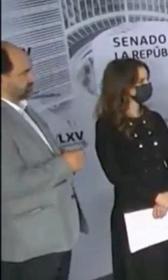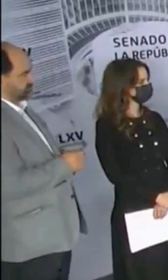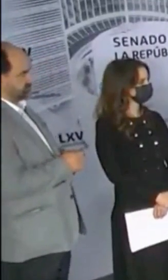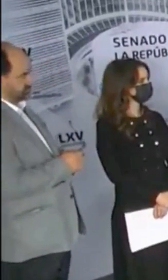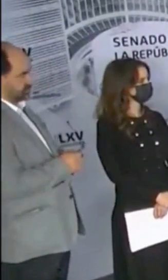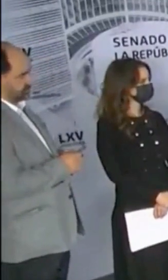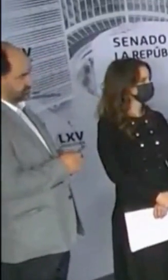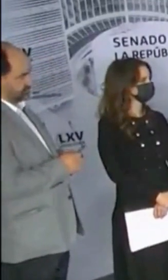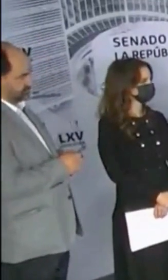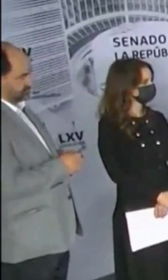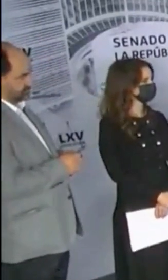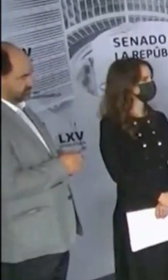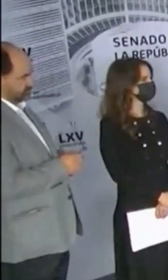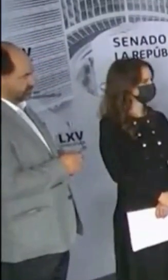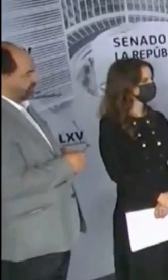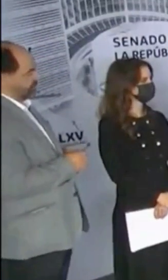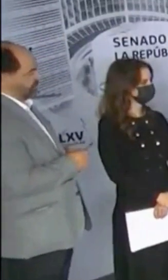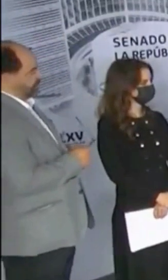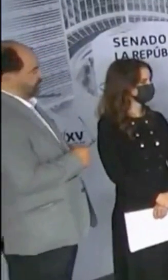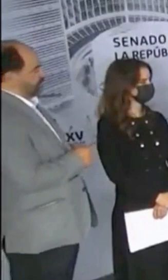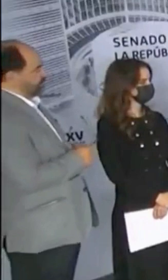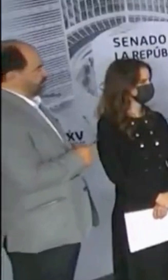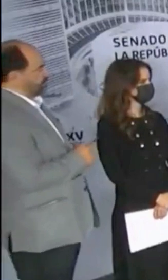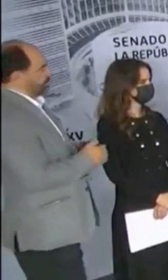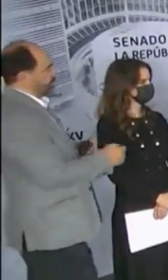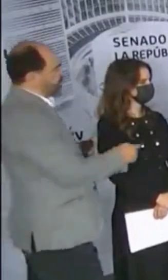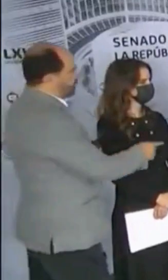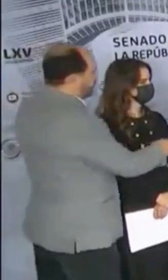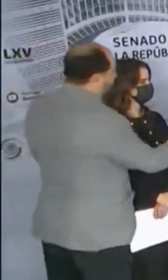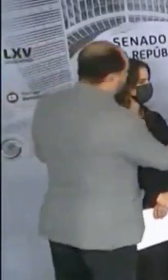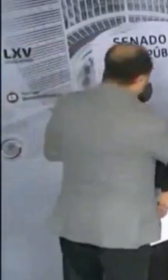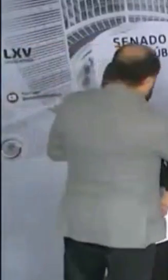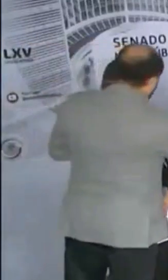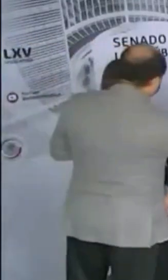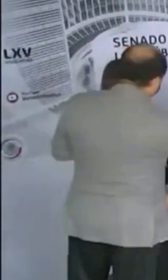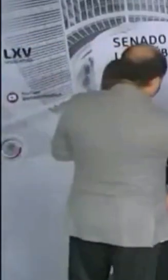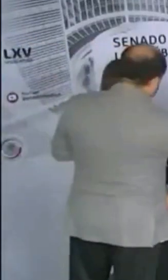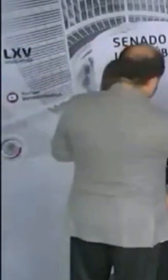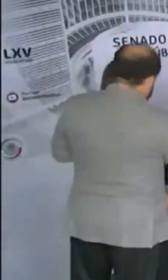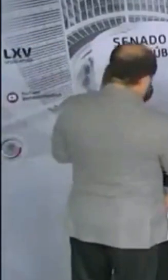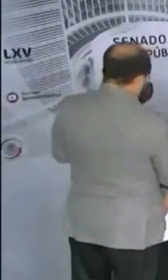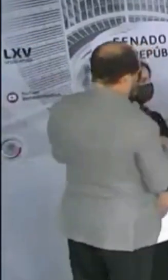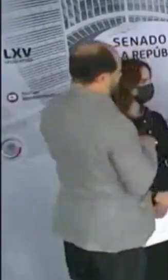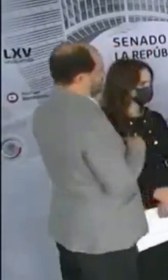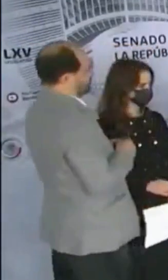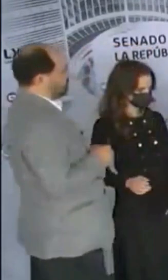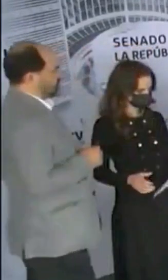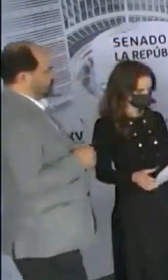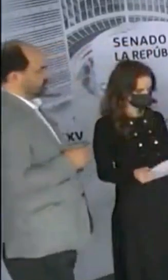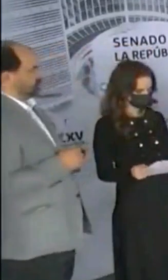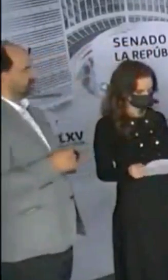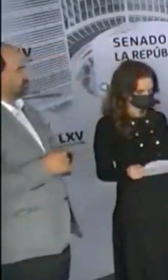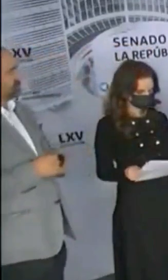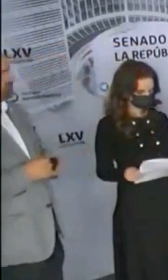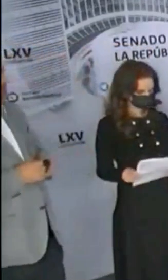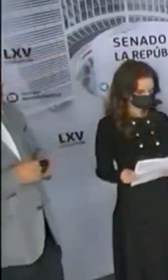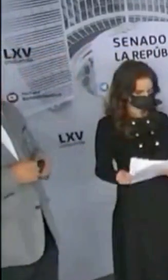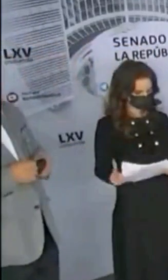la actividad política militante que tienen ustedes de manera independiente de lo que pasa aquí dentro del Senado? Gracias.